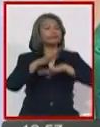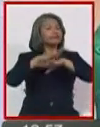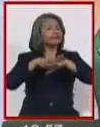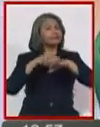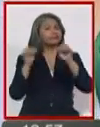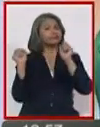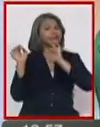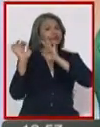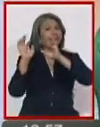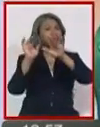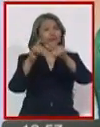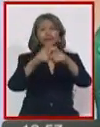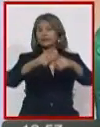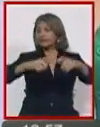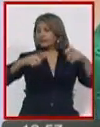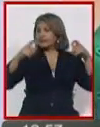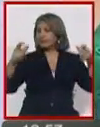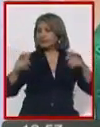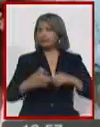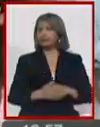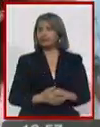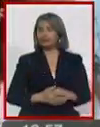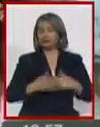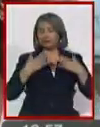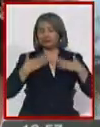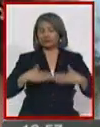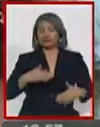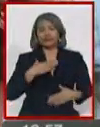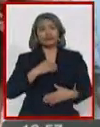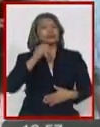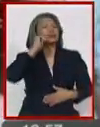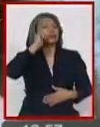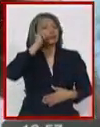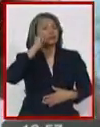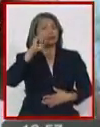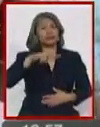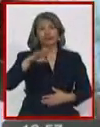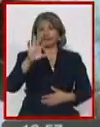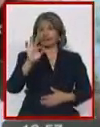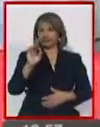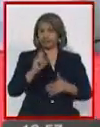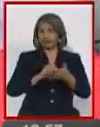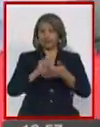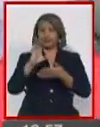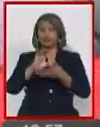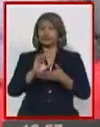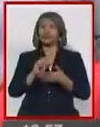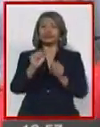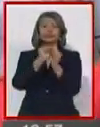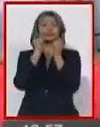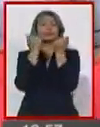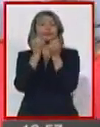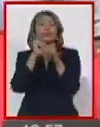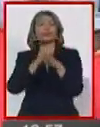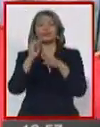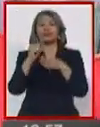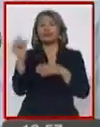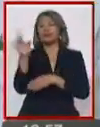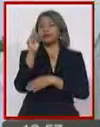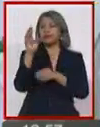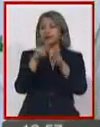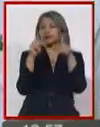una gran concentración que la hemos denominado los Cascos Blancos para el día de mañana, 29 de diciembre. La Sociedad de Ingenieros de